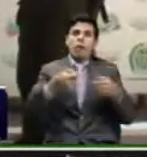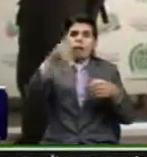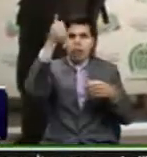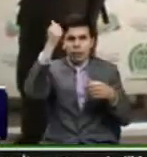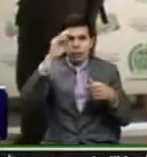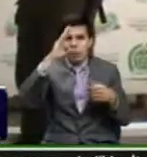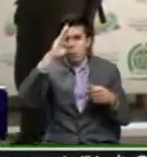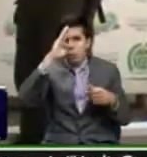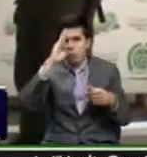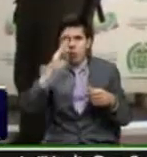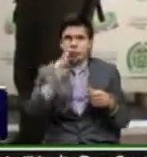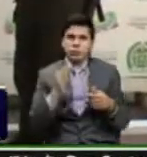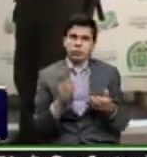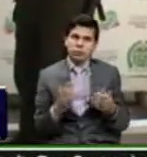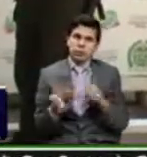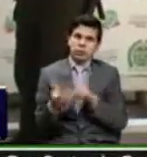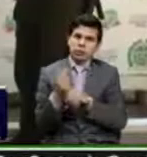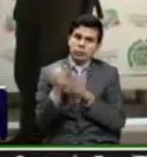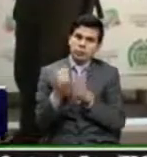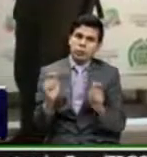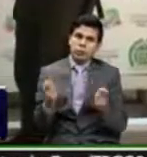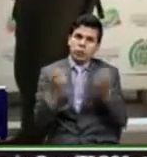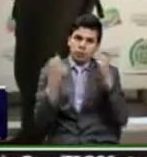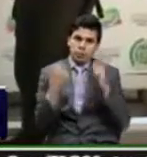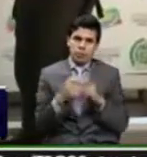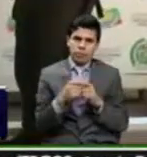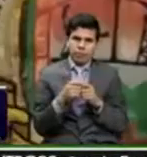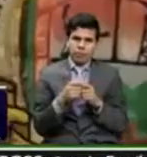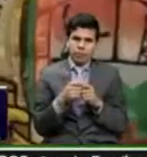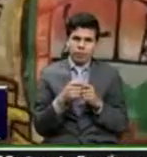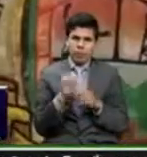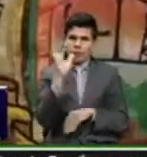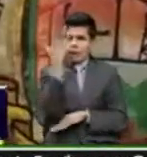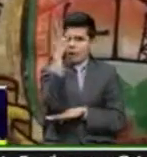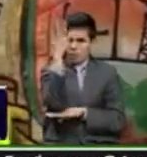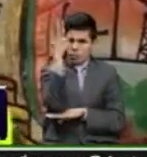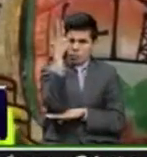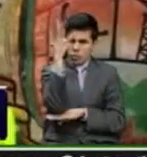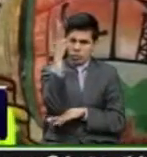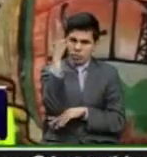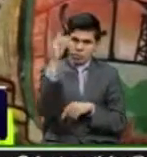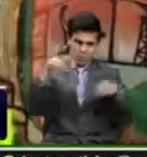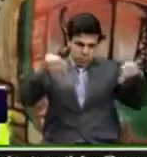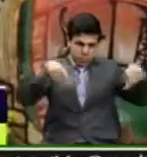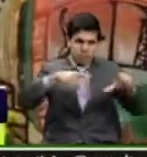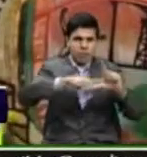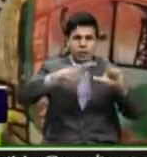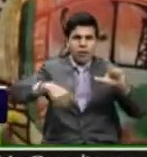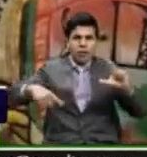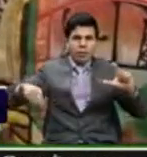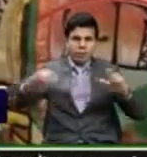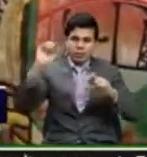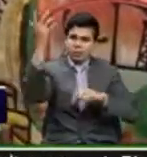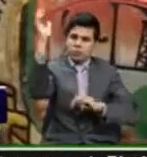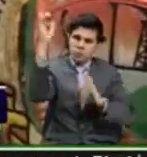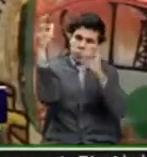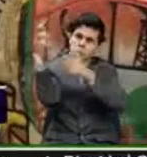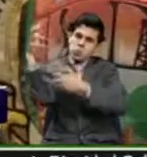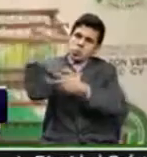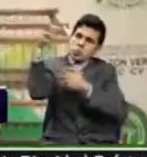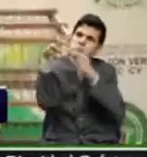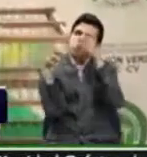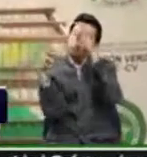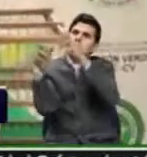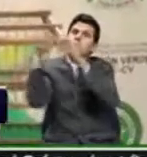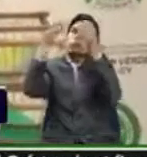la policía. Fue cogido sobre un árbol en la cancha de Campo Hermoso, ya que se dirigía hacia las cuerdas de